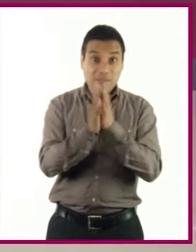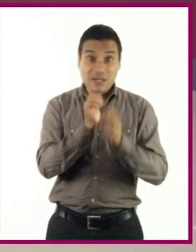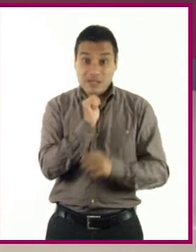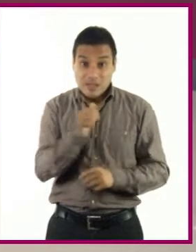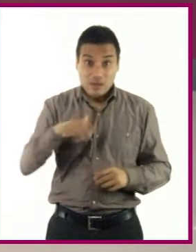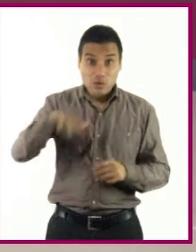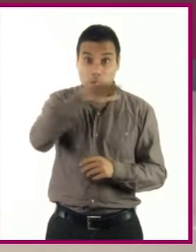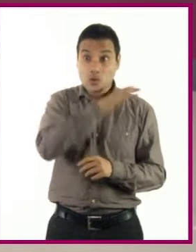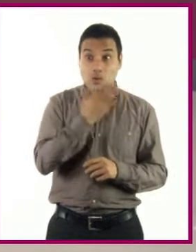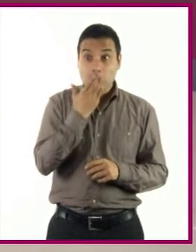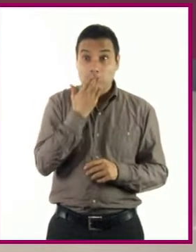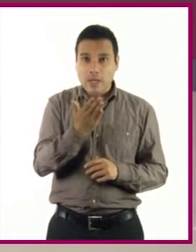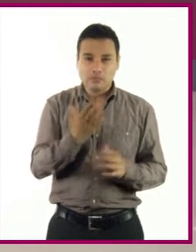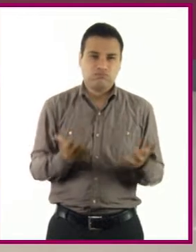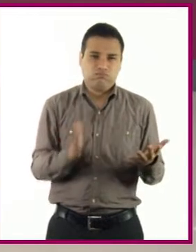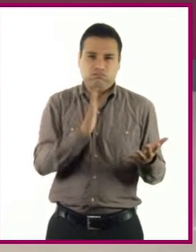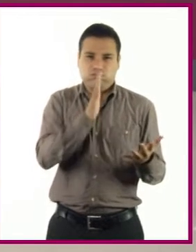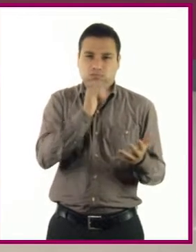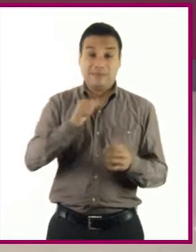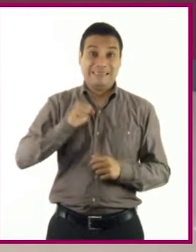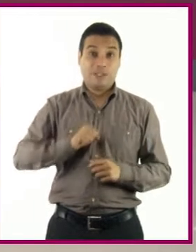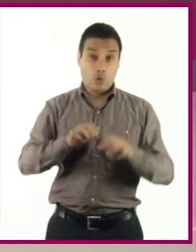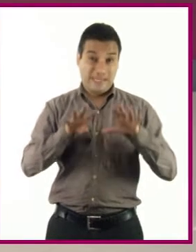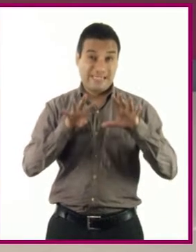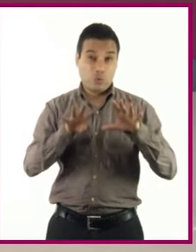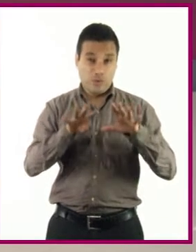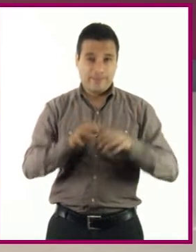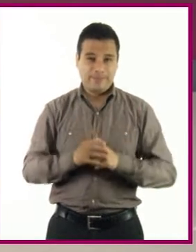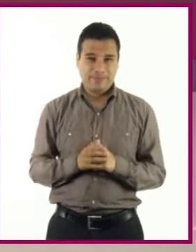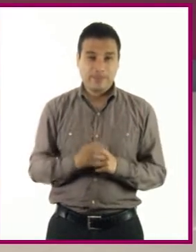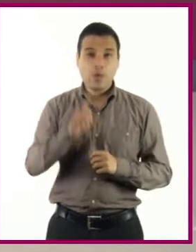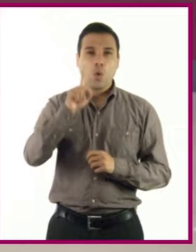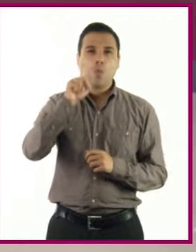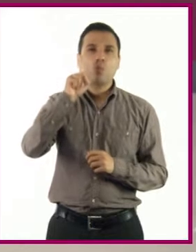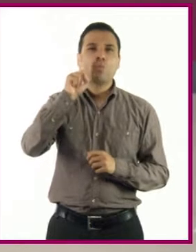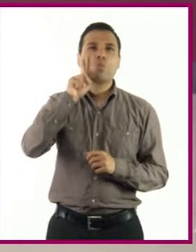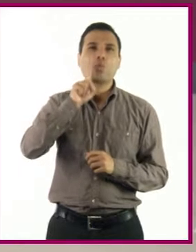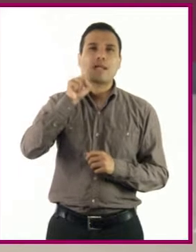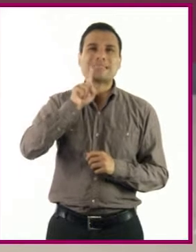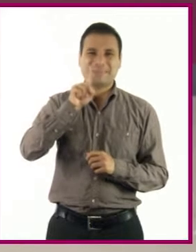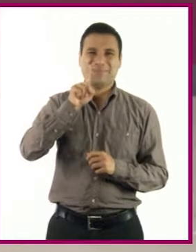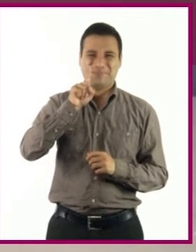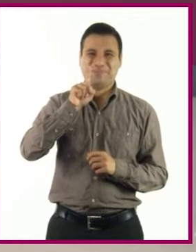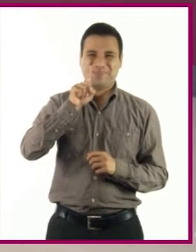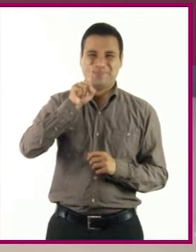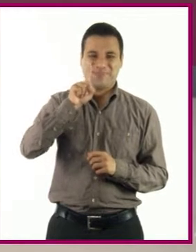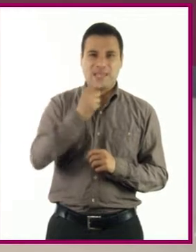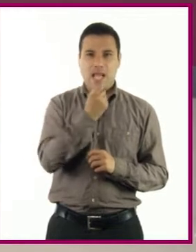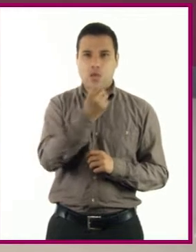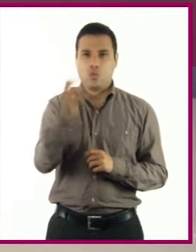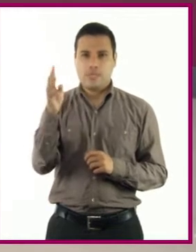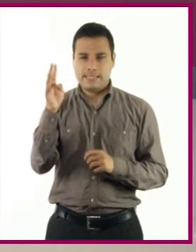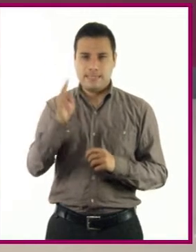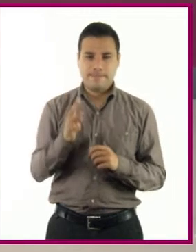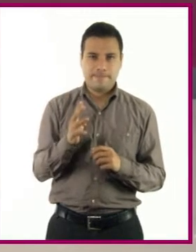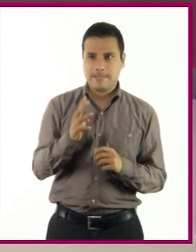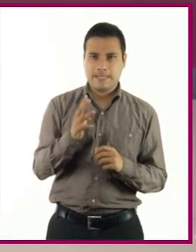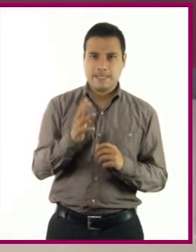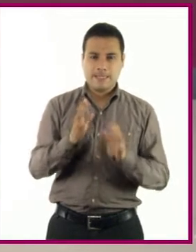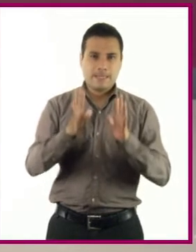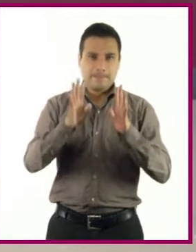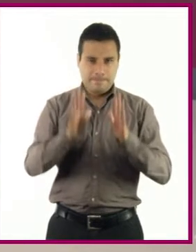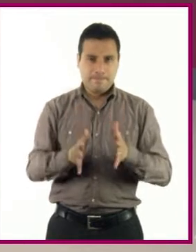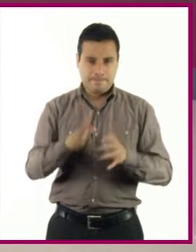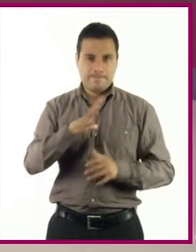adecuadamente. Ya en el siglo XIX, algunas mujeres influidas por estas ideas organizaron la